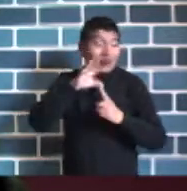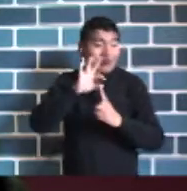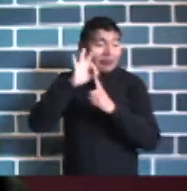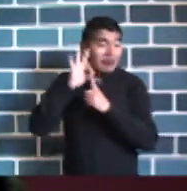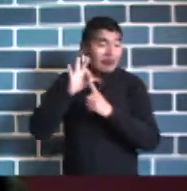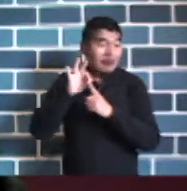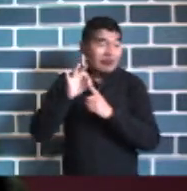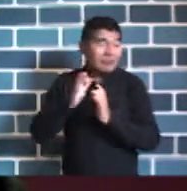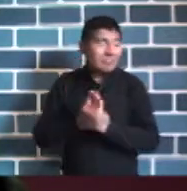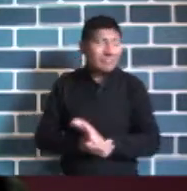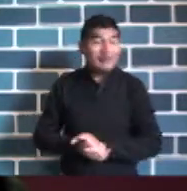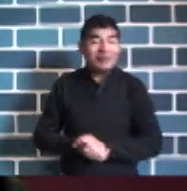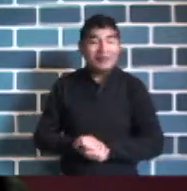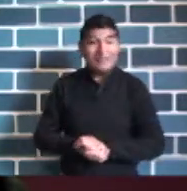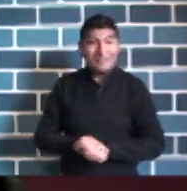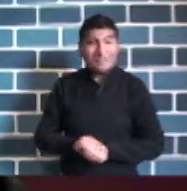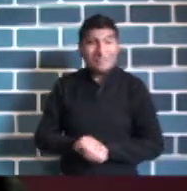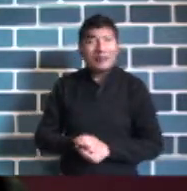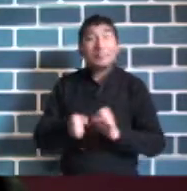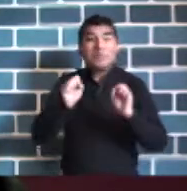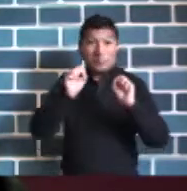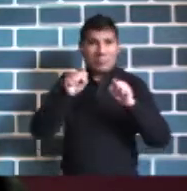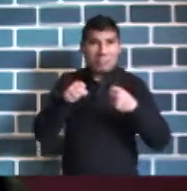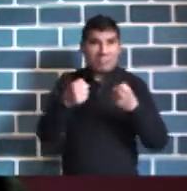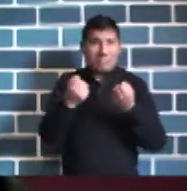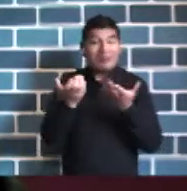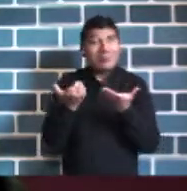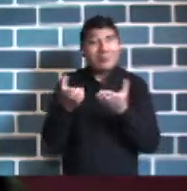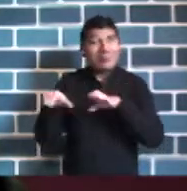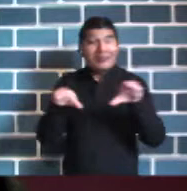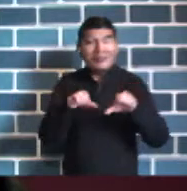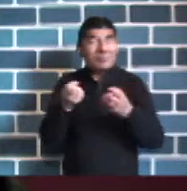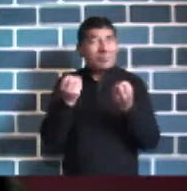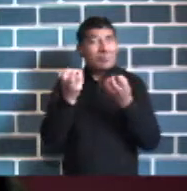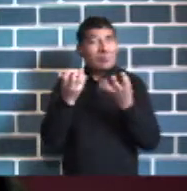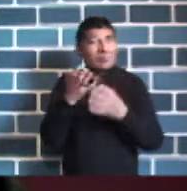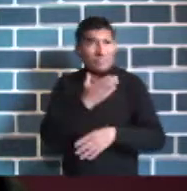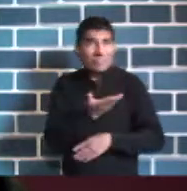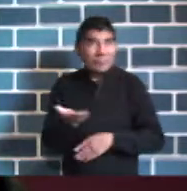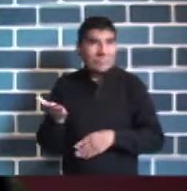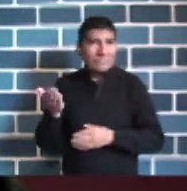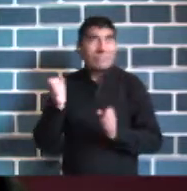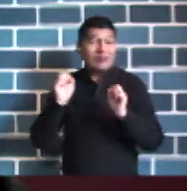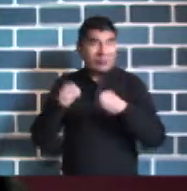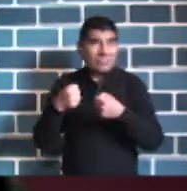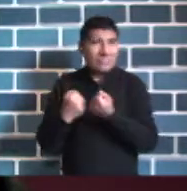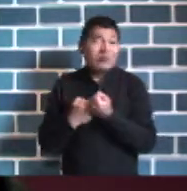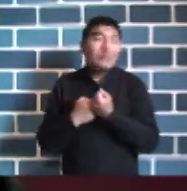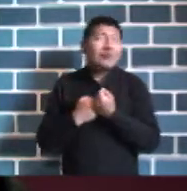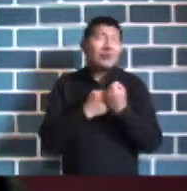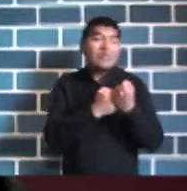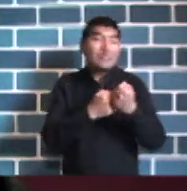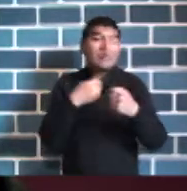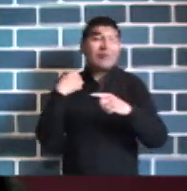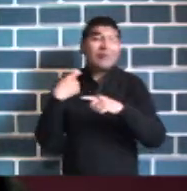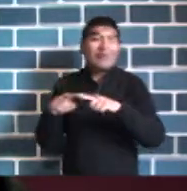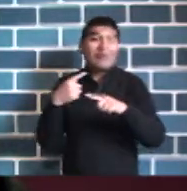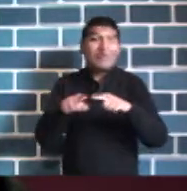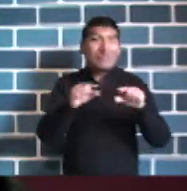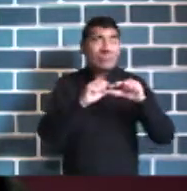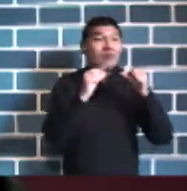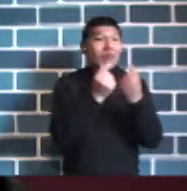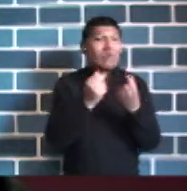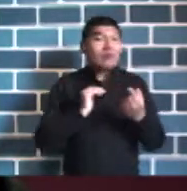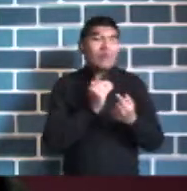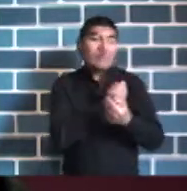quitada podemos estar haciendo muchas cosas podemos estar apoyando en varios grupos